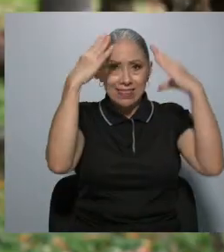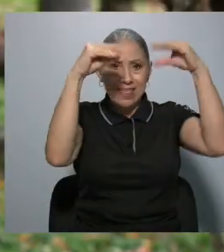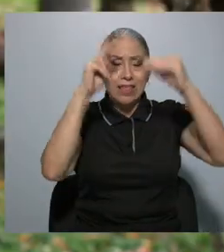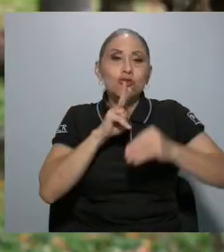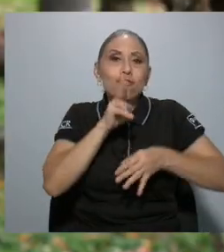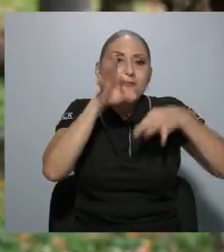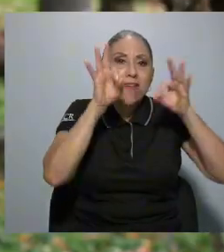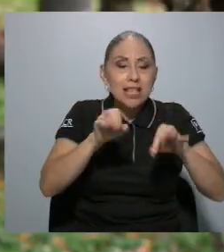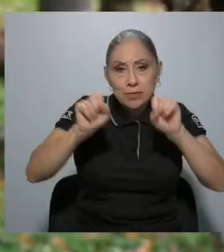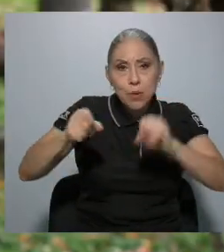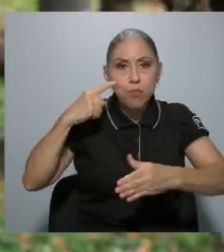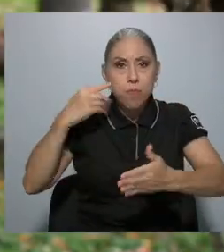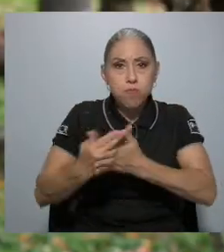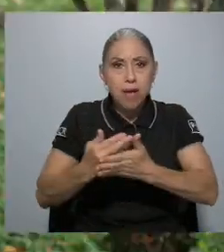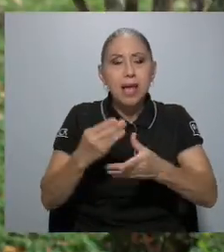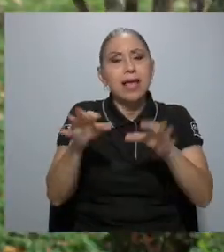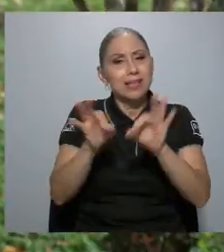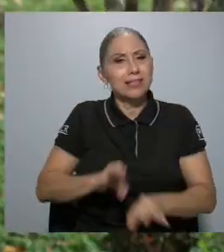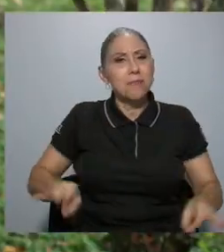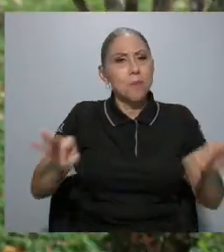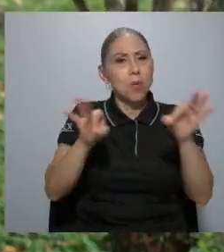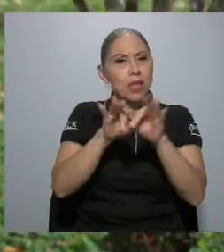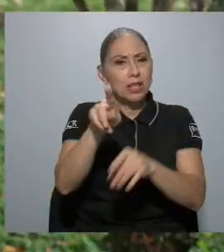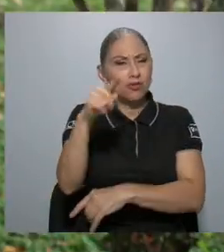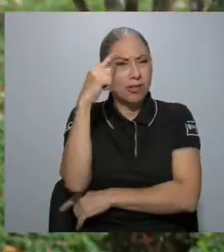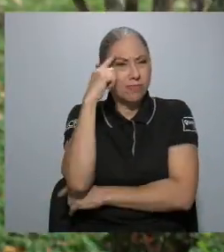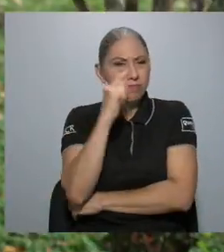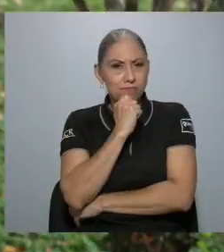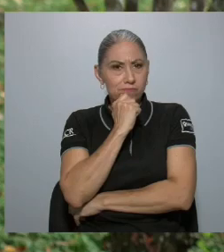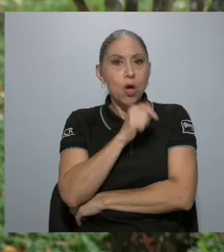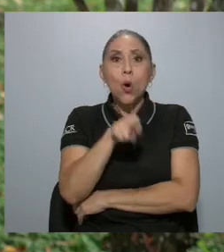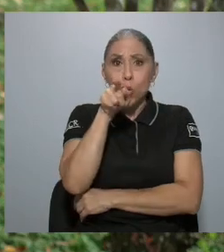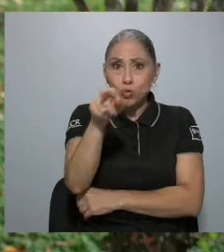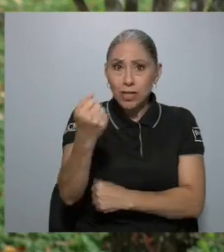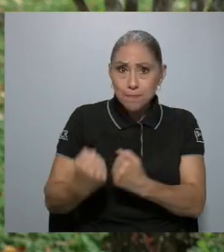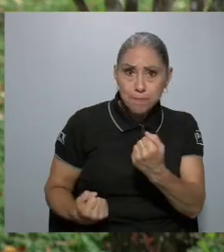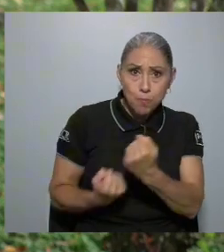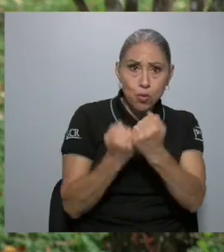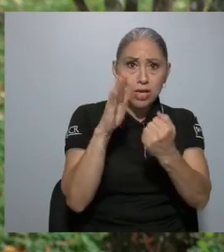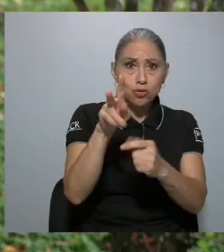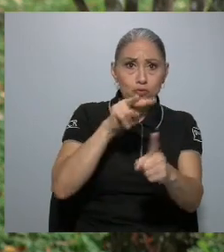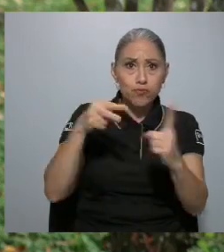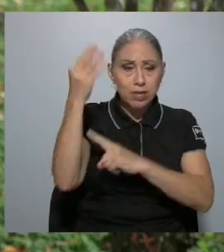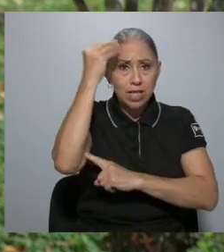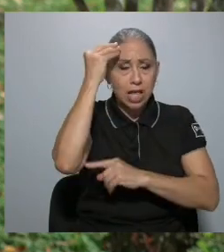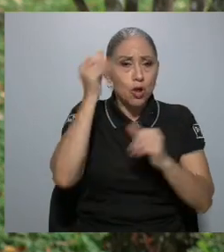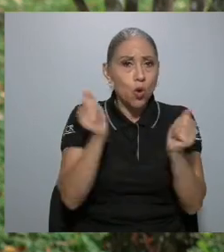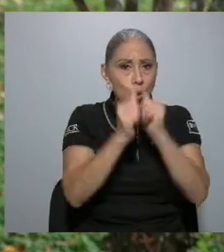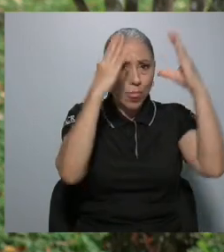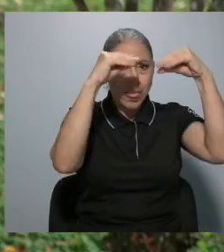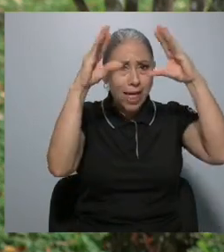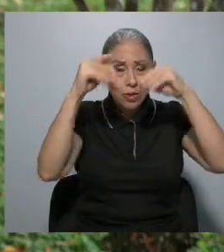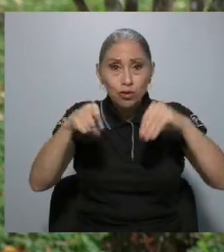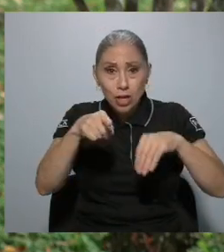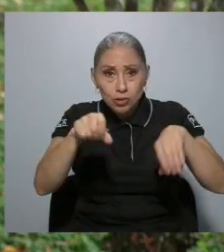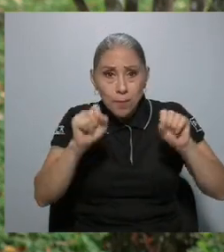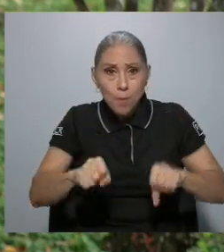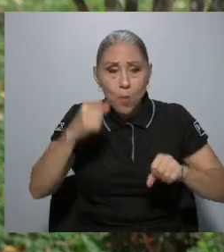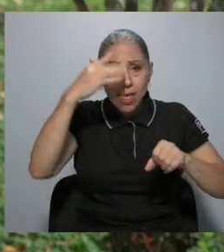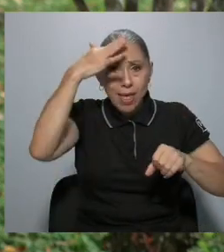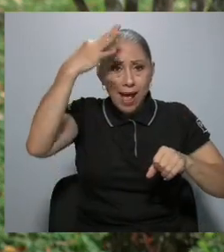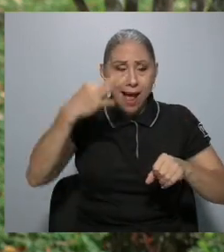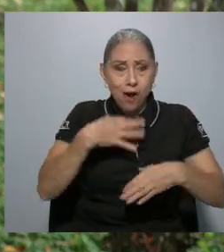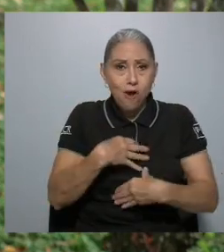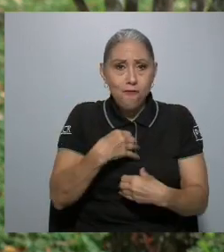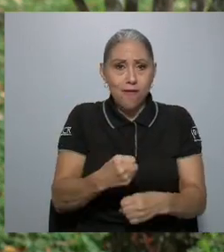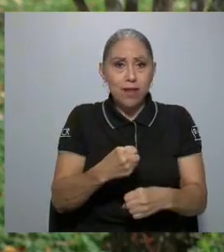datos verídicos y comprobables. Por tanto, es importante hacerse la pregunta, ¿usted alimenta su criterio con datos